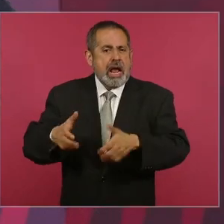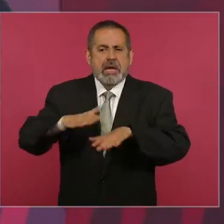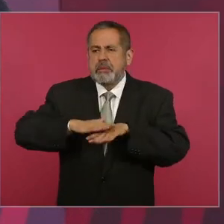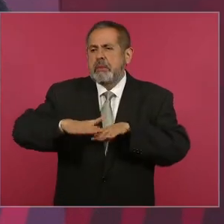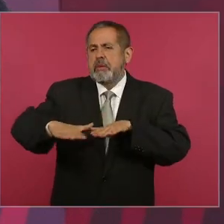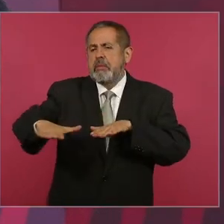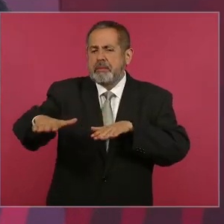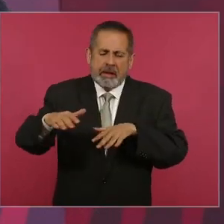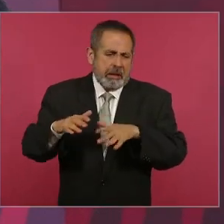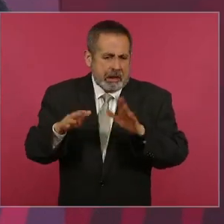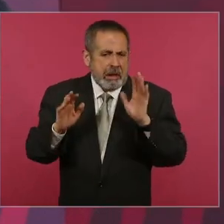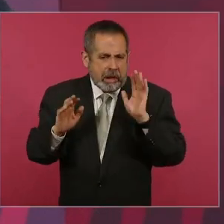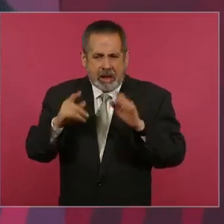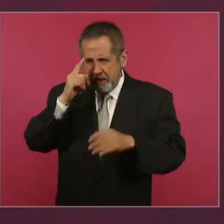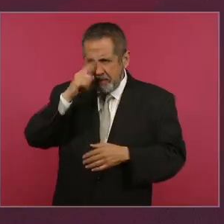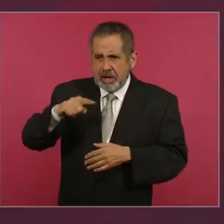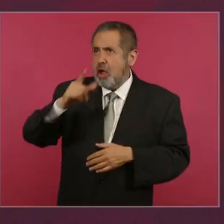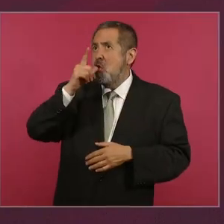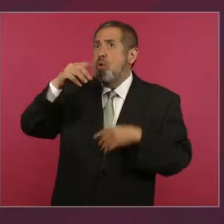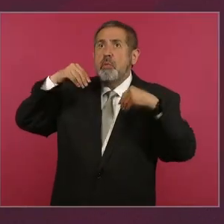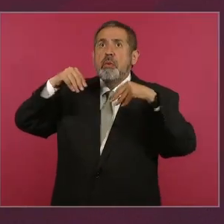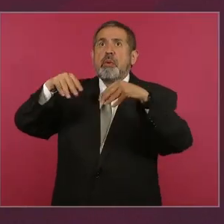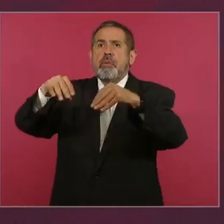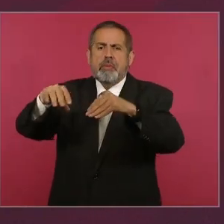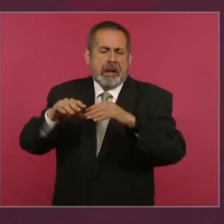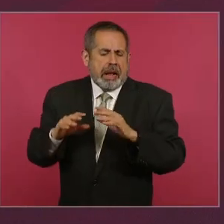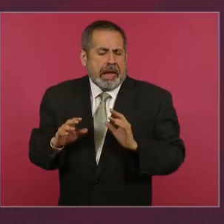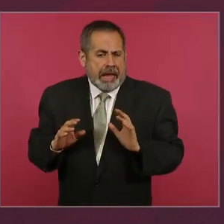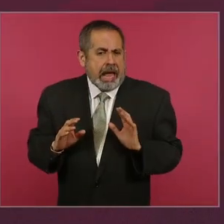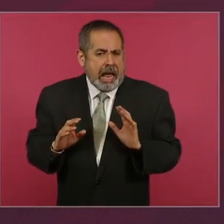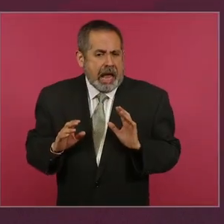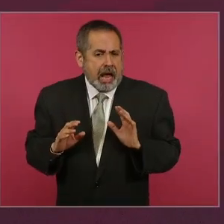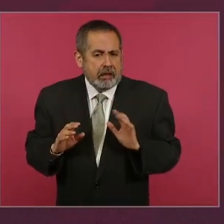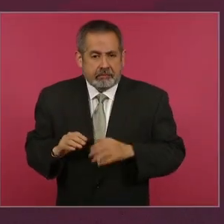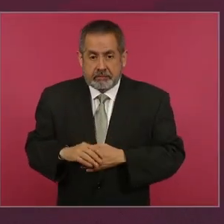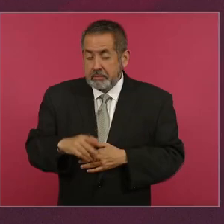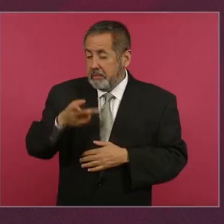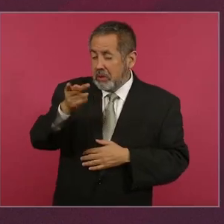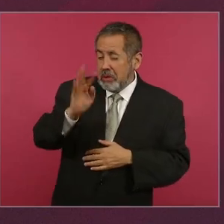calles, para el alumbrado público. Si no,